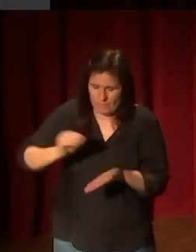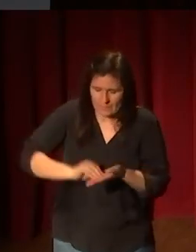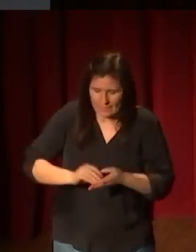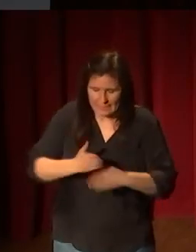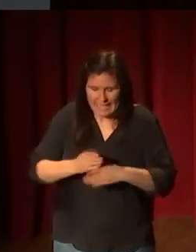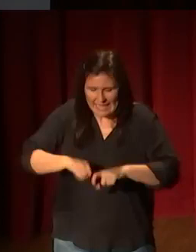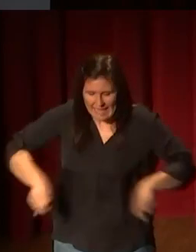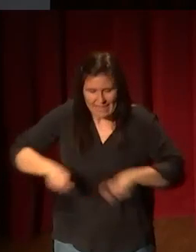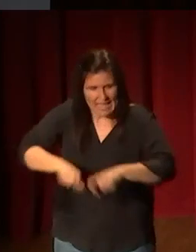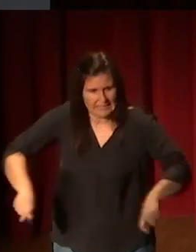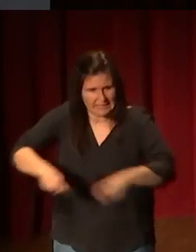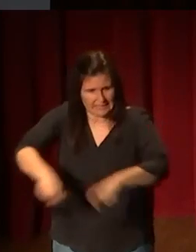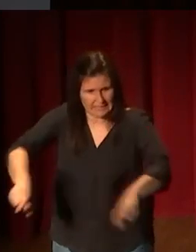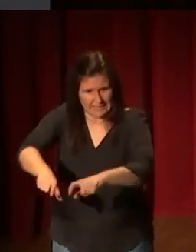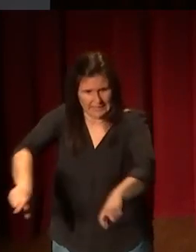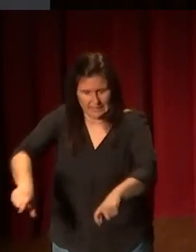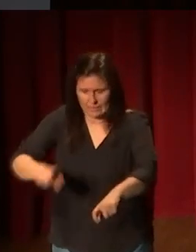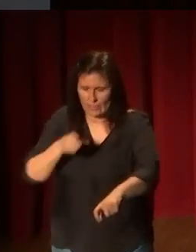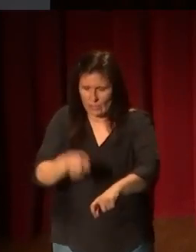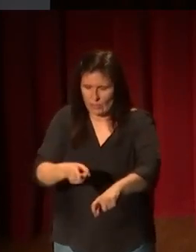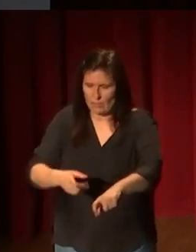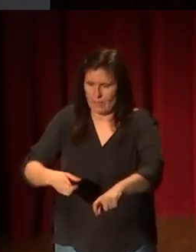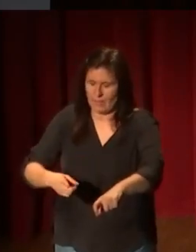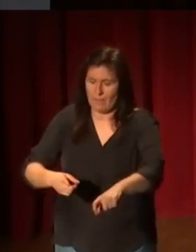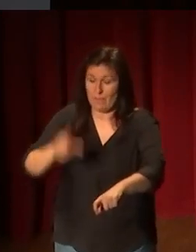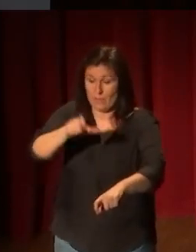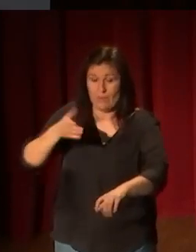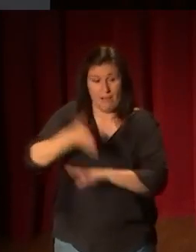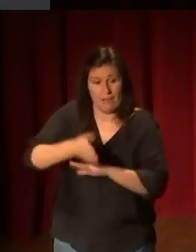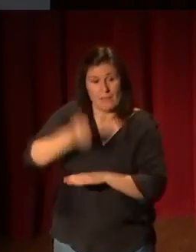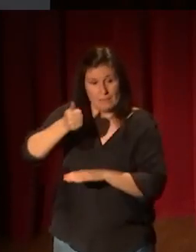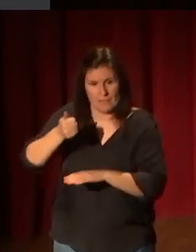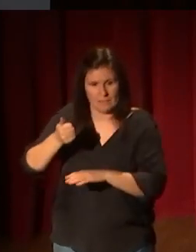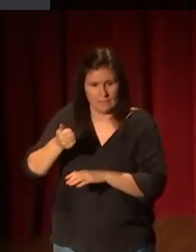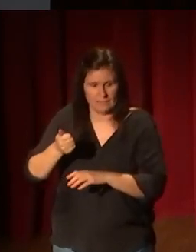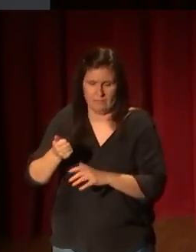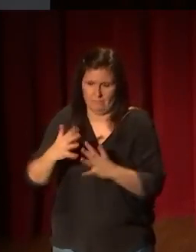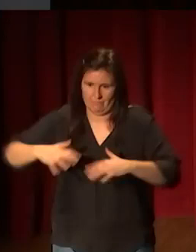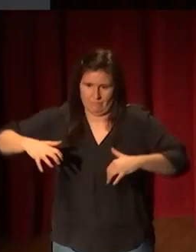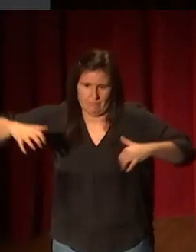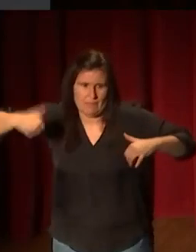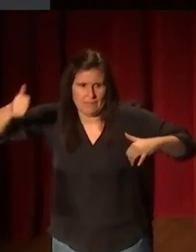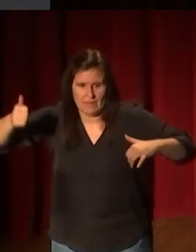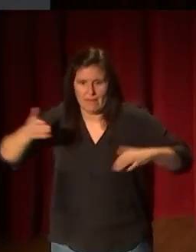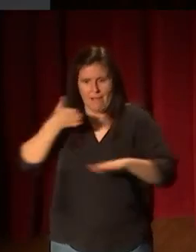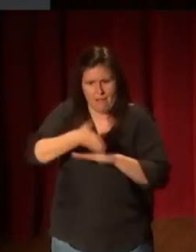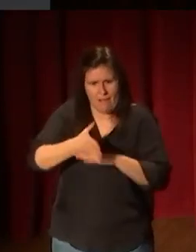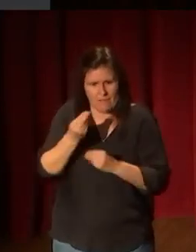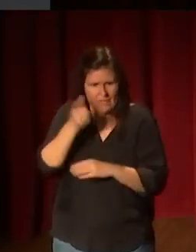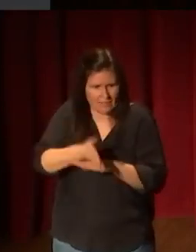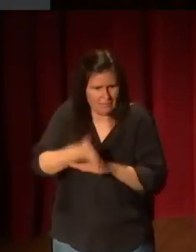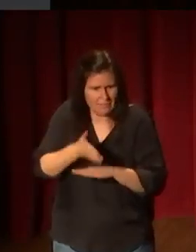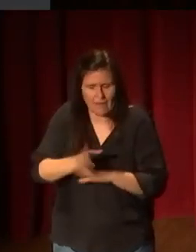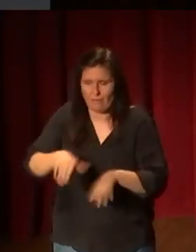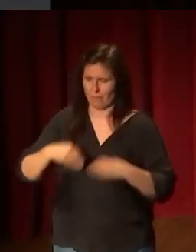provisionales de madera para ampliar el aforo la capacidad y permitir que el mayor número de personas disfrutasen de